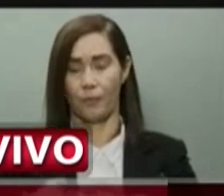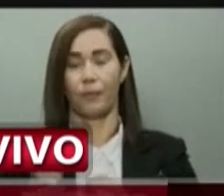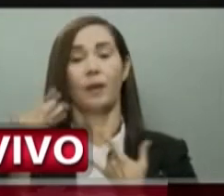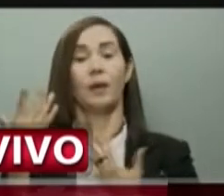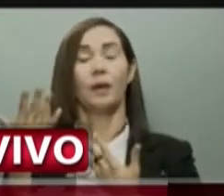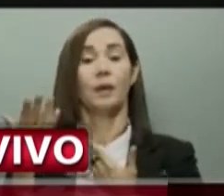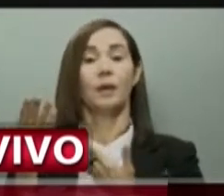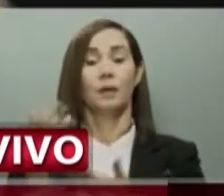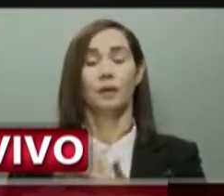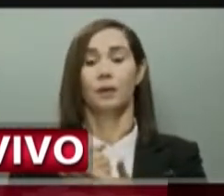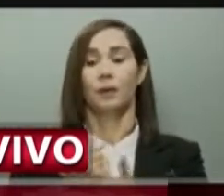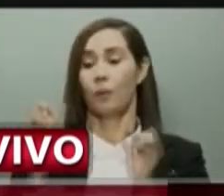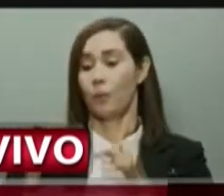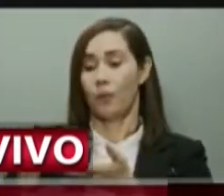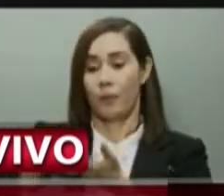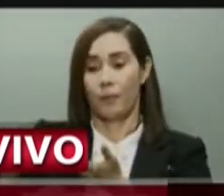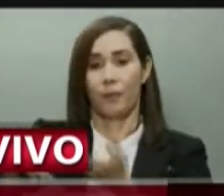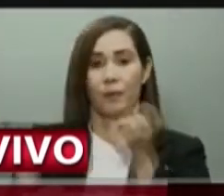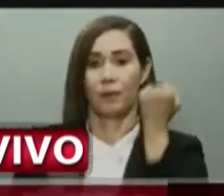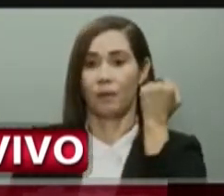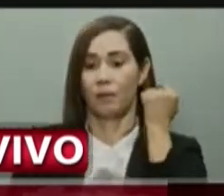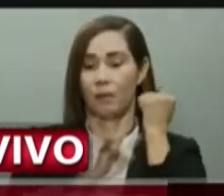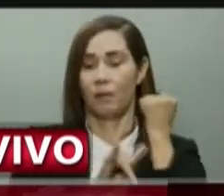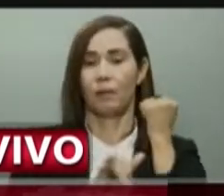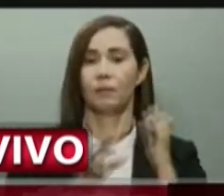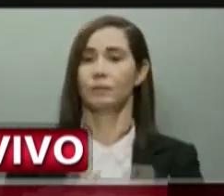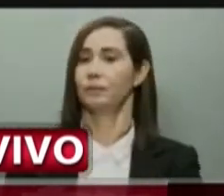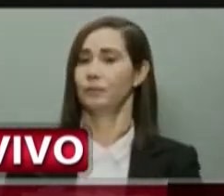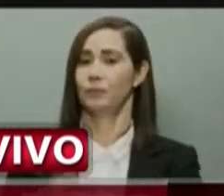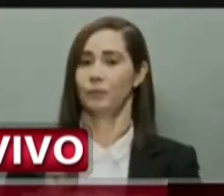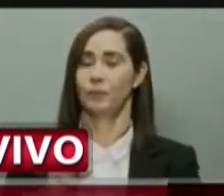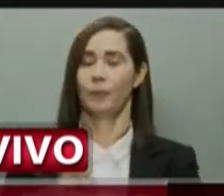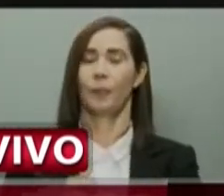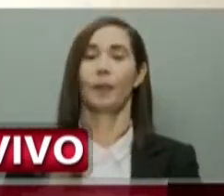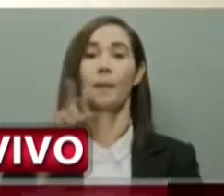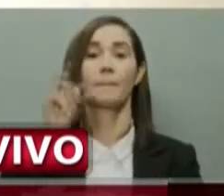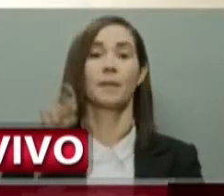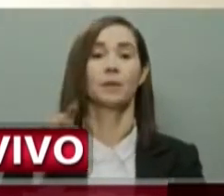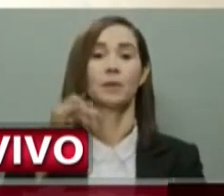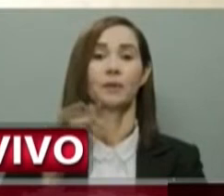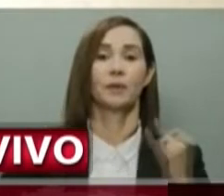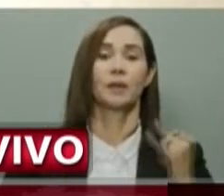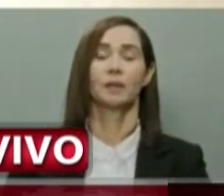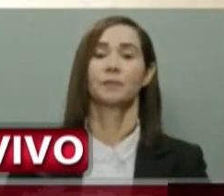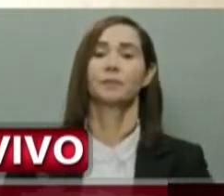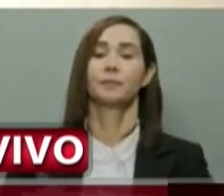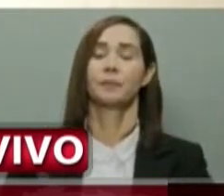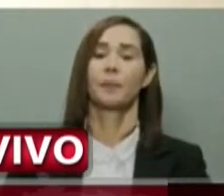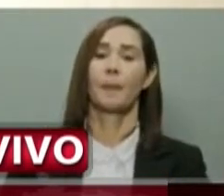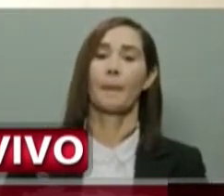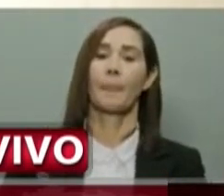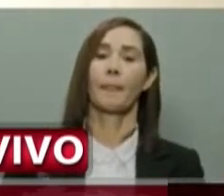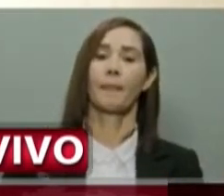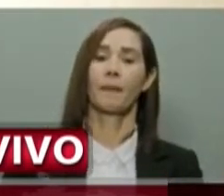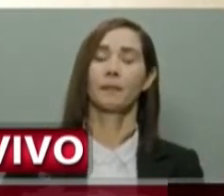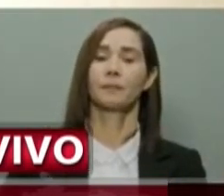tener su producción, se les quede en el campo. Así que gracias. Última pregunta.